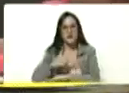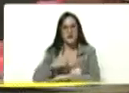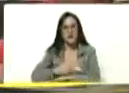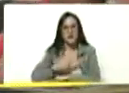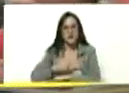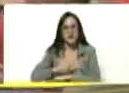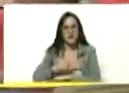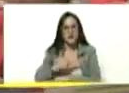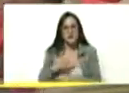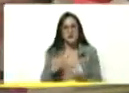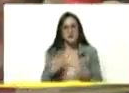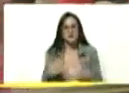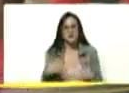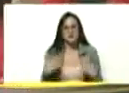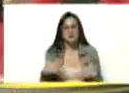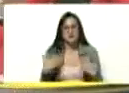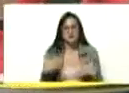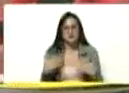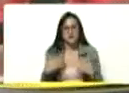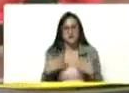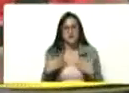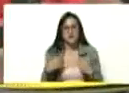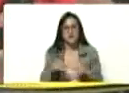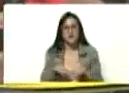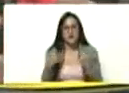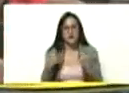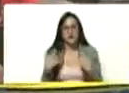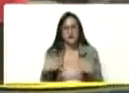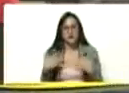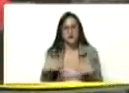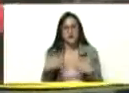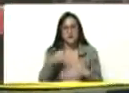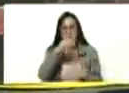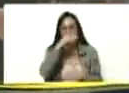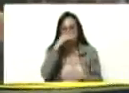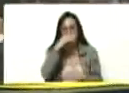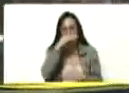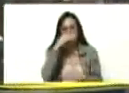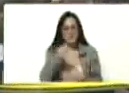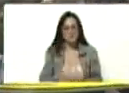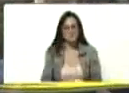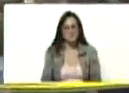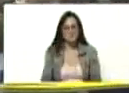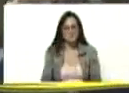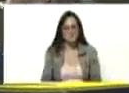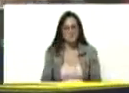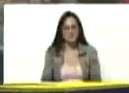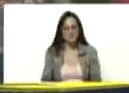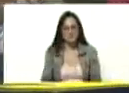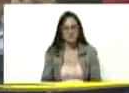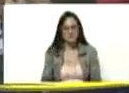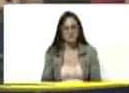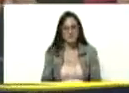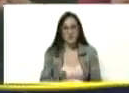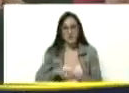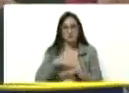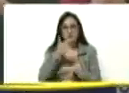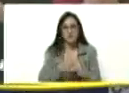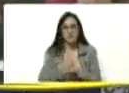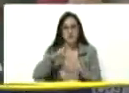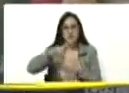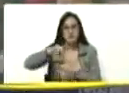daños considerables. With the passage of hurricanes Ian and Julia. Con los debido a los ciclones Ian